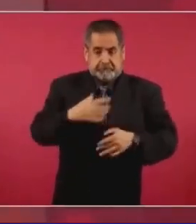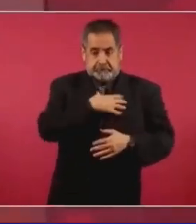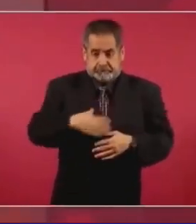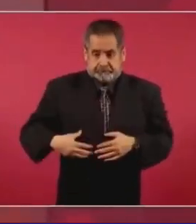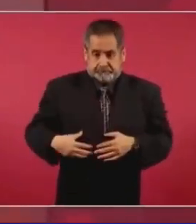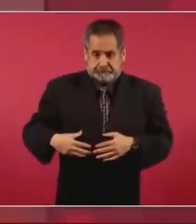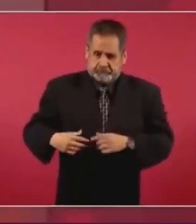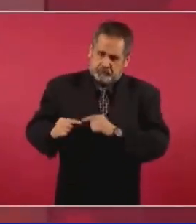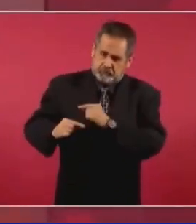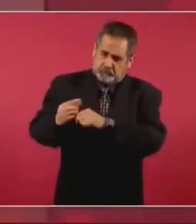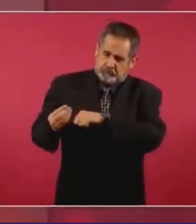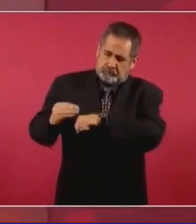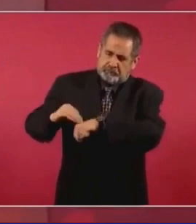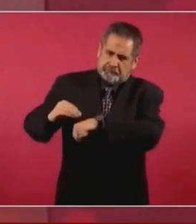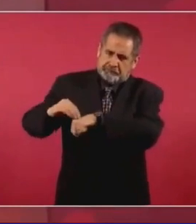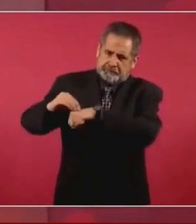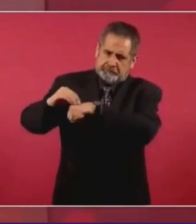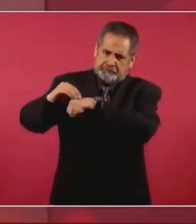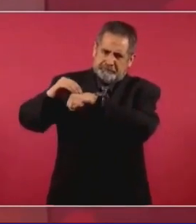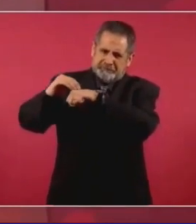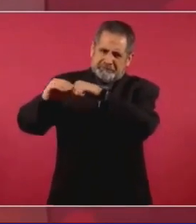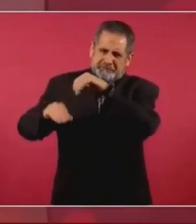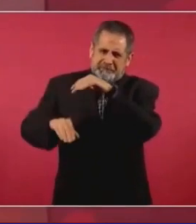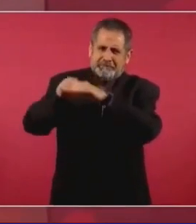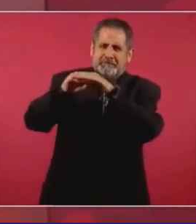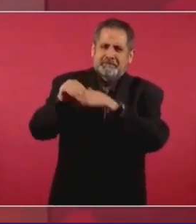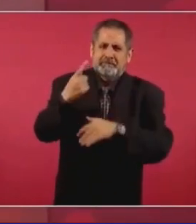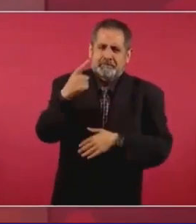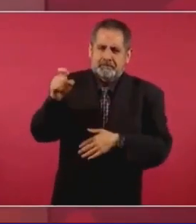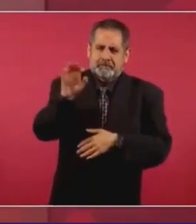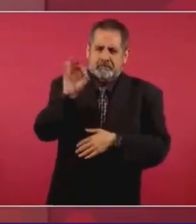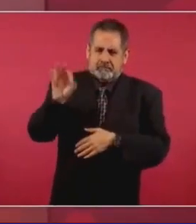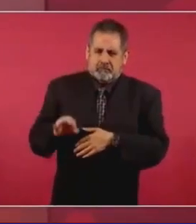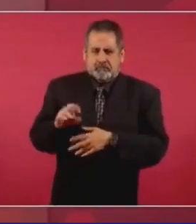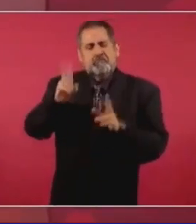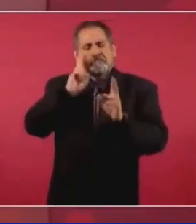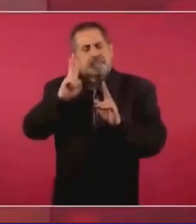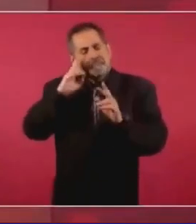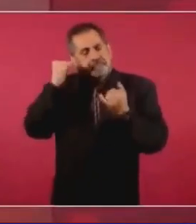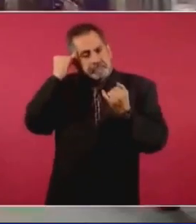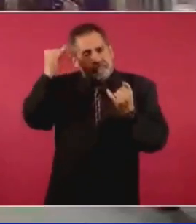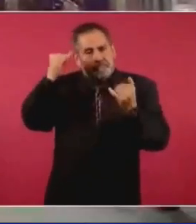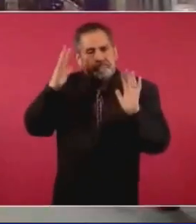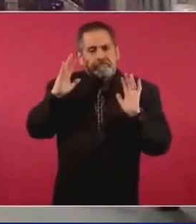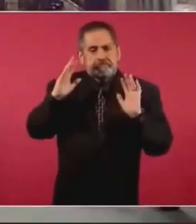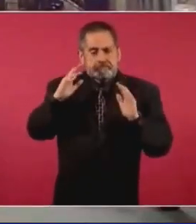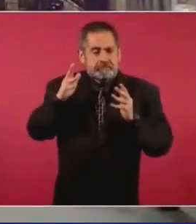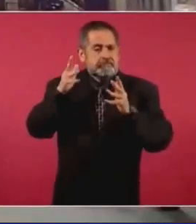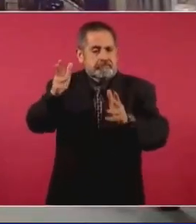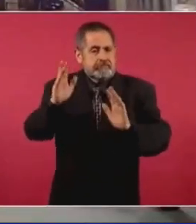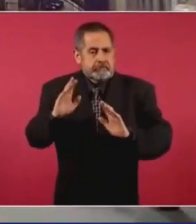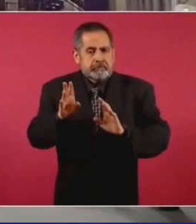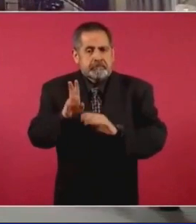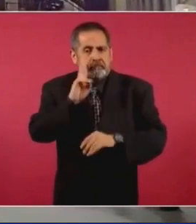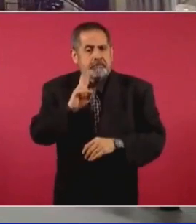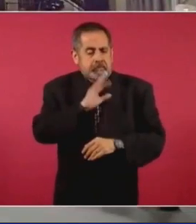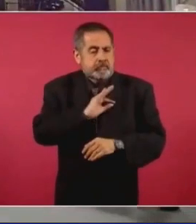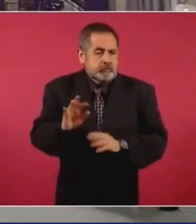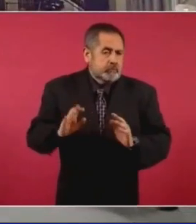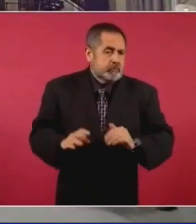hasta que terminé mi mandato. Ese es un propósito. Ya lo